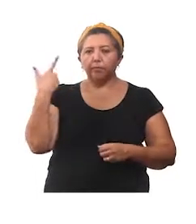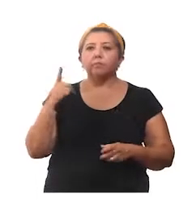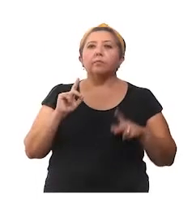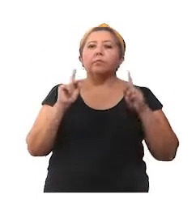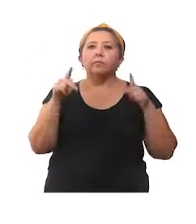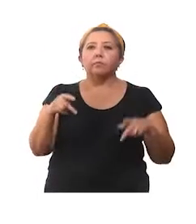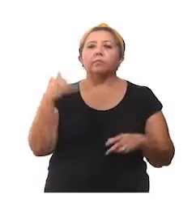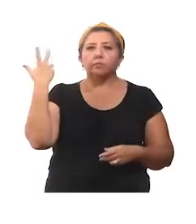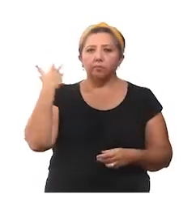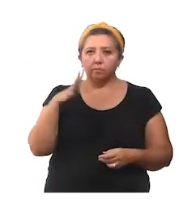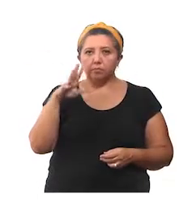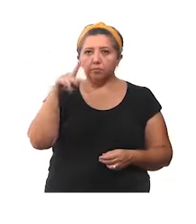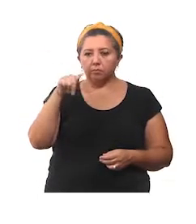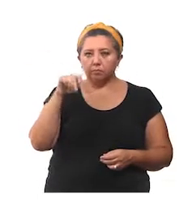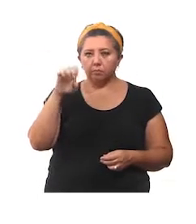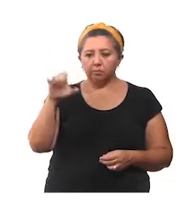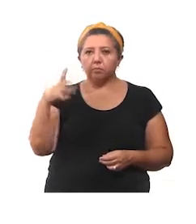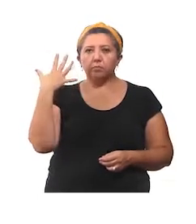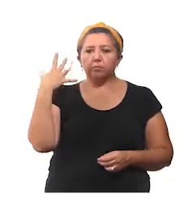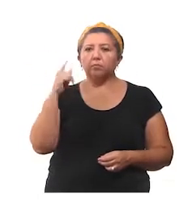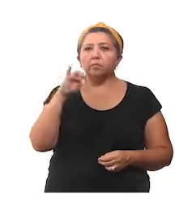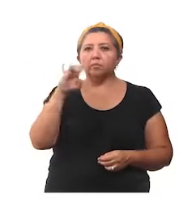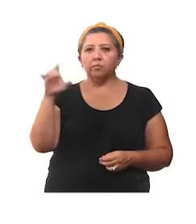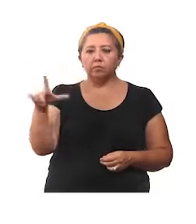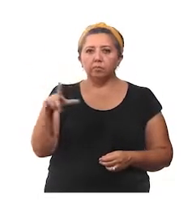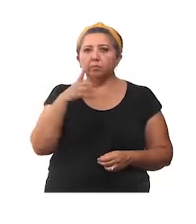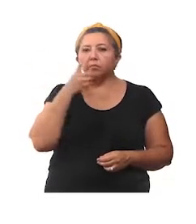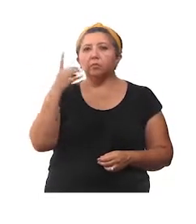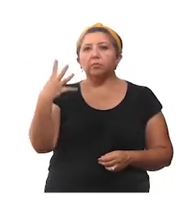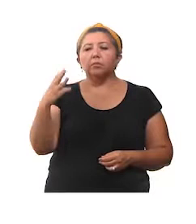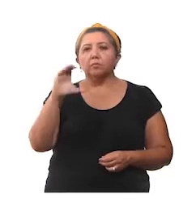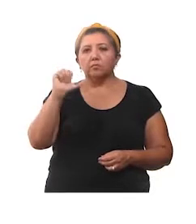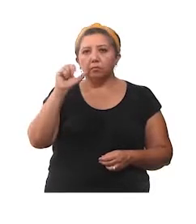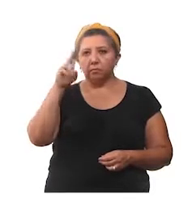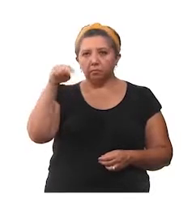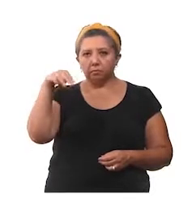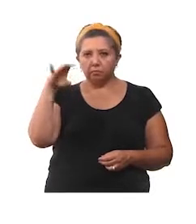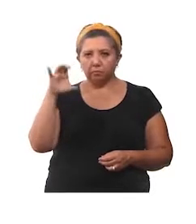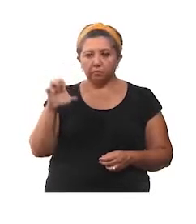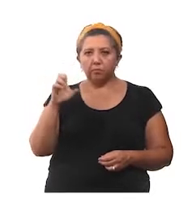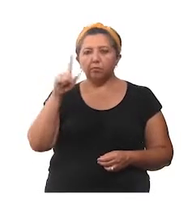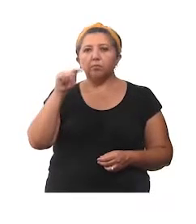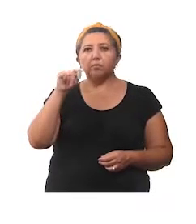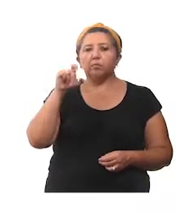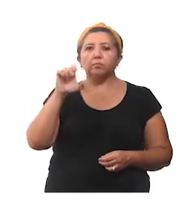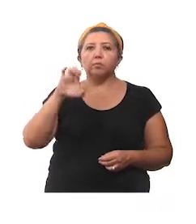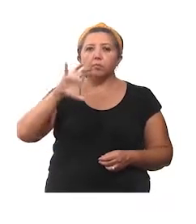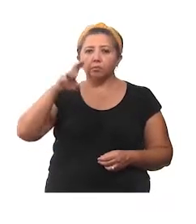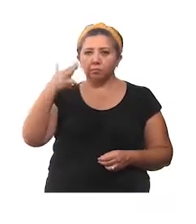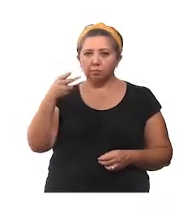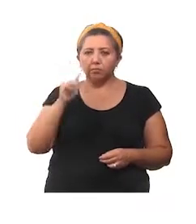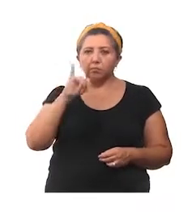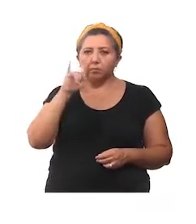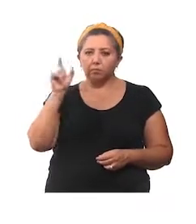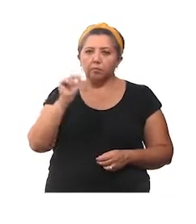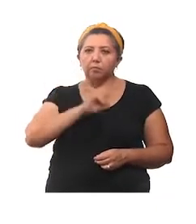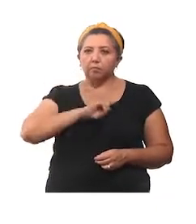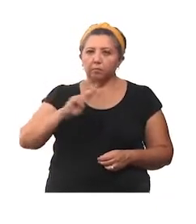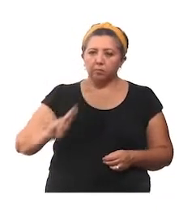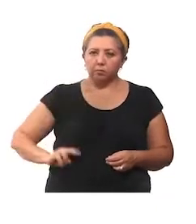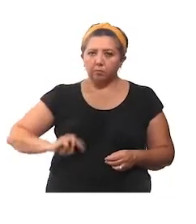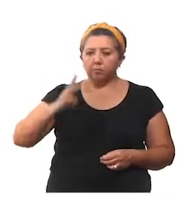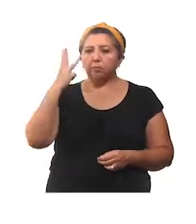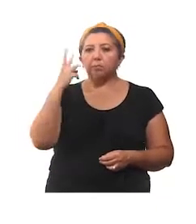12 en Progreso, 10 en Motul, 5 en Ticul, 4 en Acanqué, Chemash, Concal, Tecó, Tecash, Tizimín y